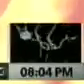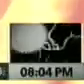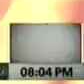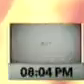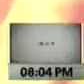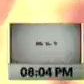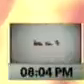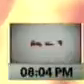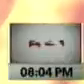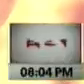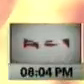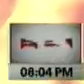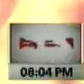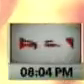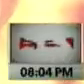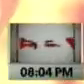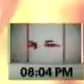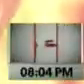revolución